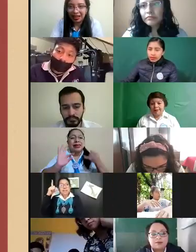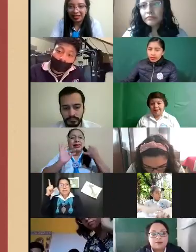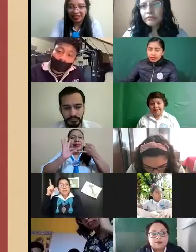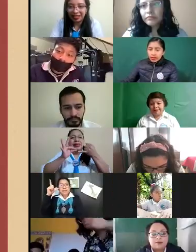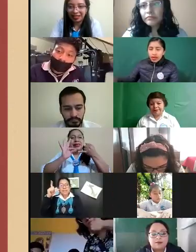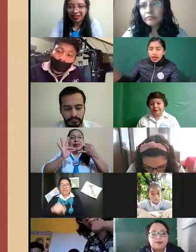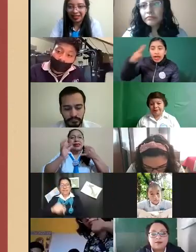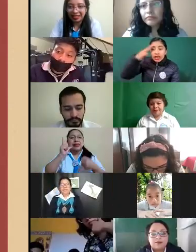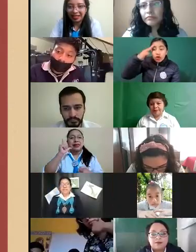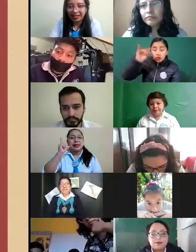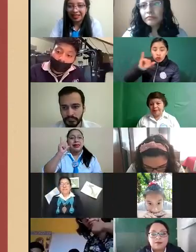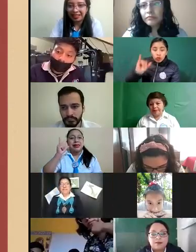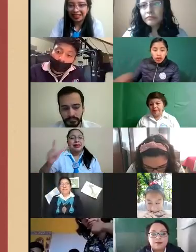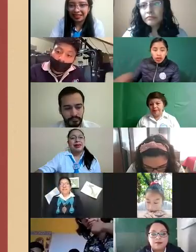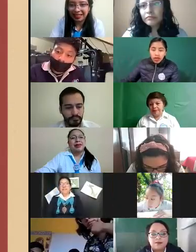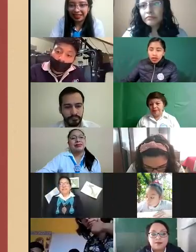Gracias.